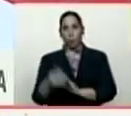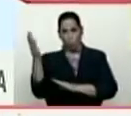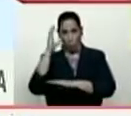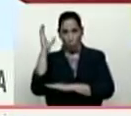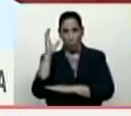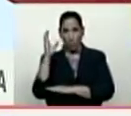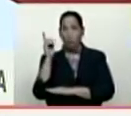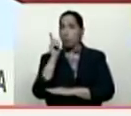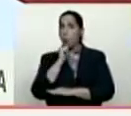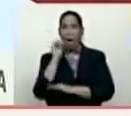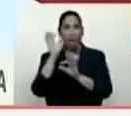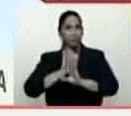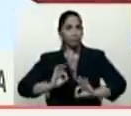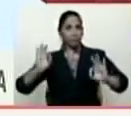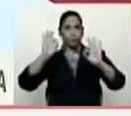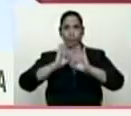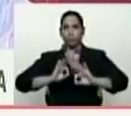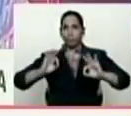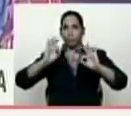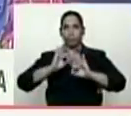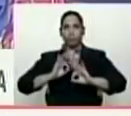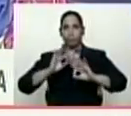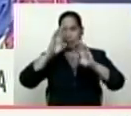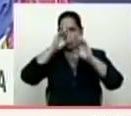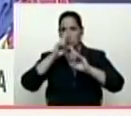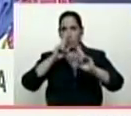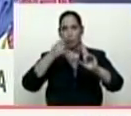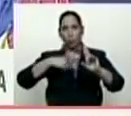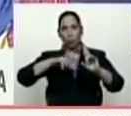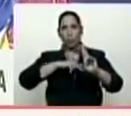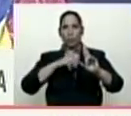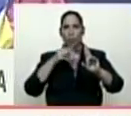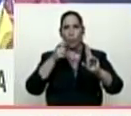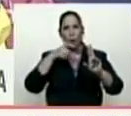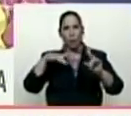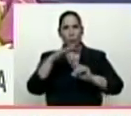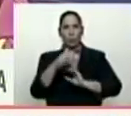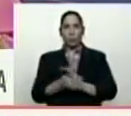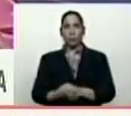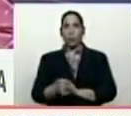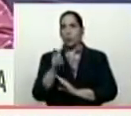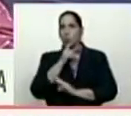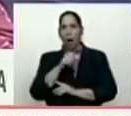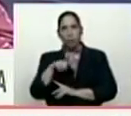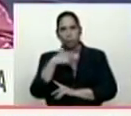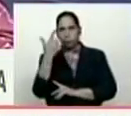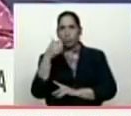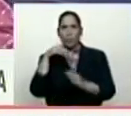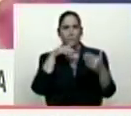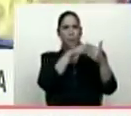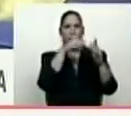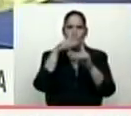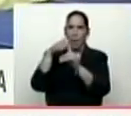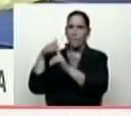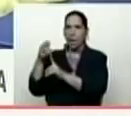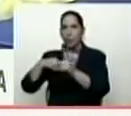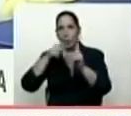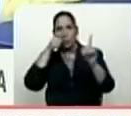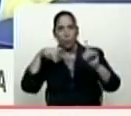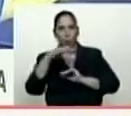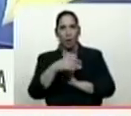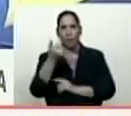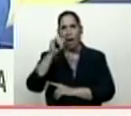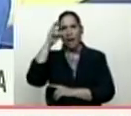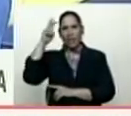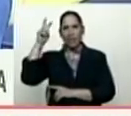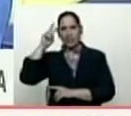que no tiene ningún recato en atacar nuestro pueblo, que no tiene ninguna vergüenza, que tiene como canciller